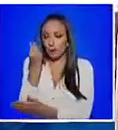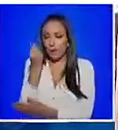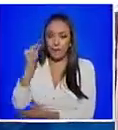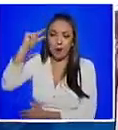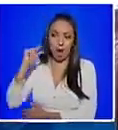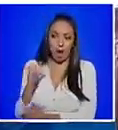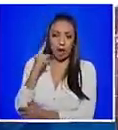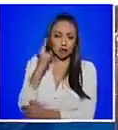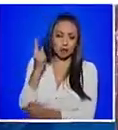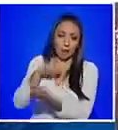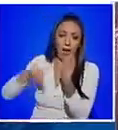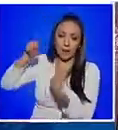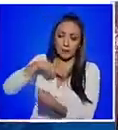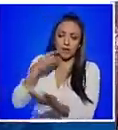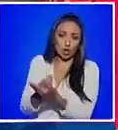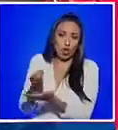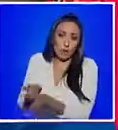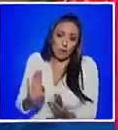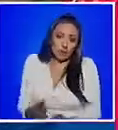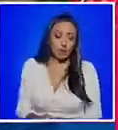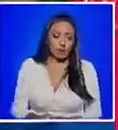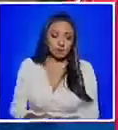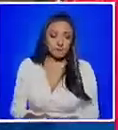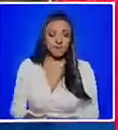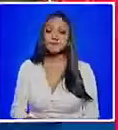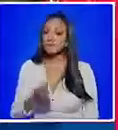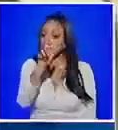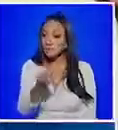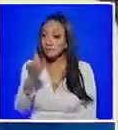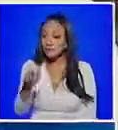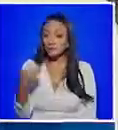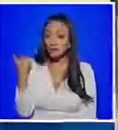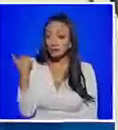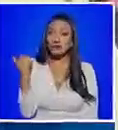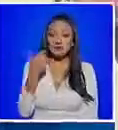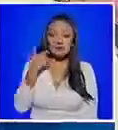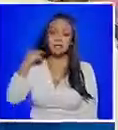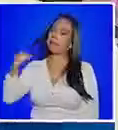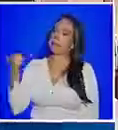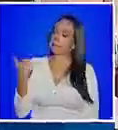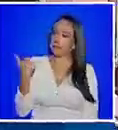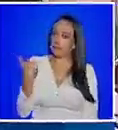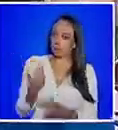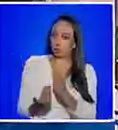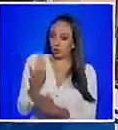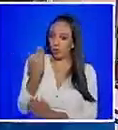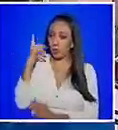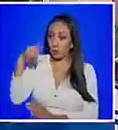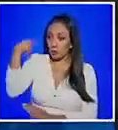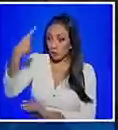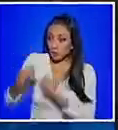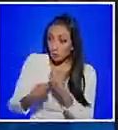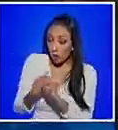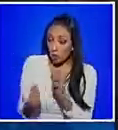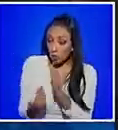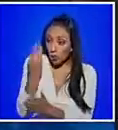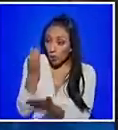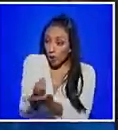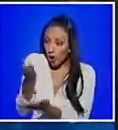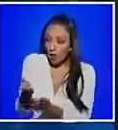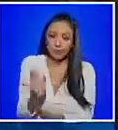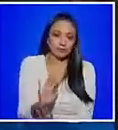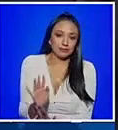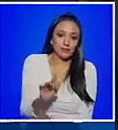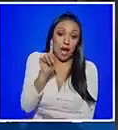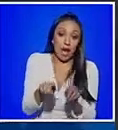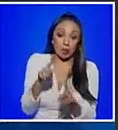también pueda venir a hacernos del gasto eso. Y es que no todos tenemos la posibilidad de comprar algo nuevo para el próximo año lectivo. Para el inicio de